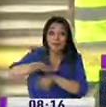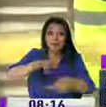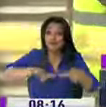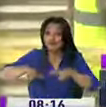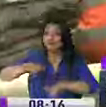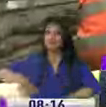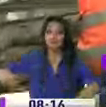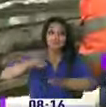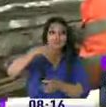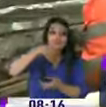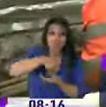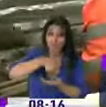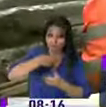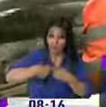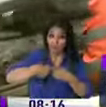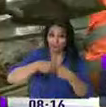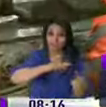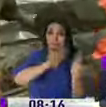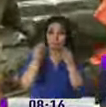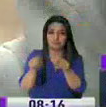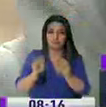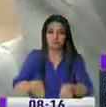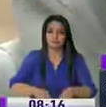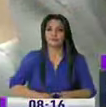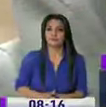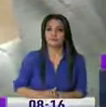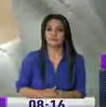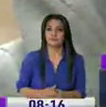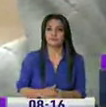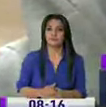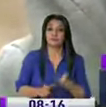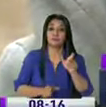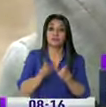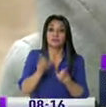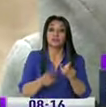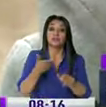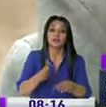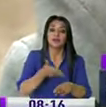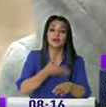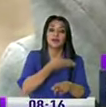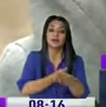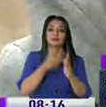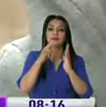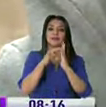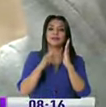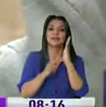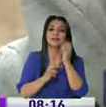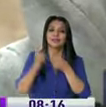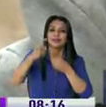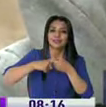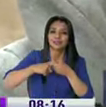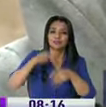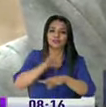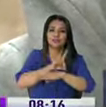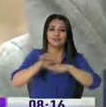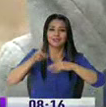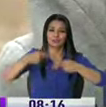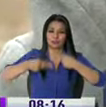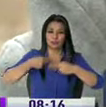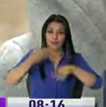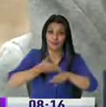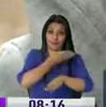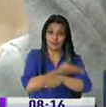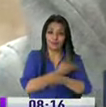comerciantes históricos que pertenecían al casco colonial. Esas personas que ya estaban registradas en la dirección de comercio en ese